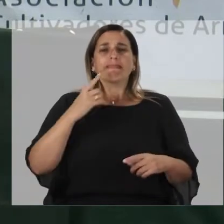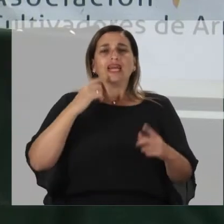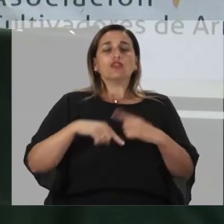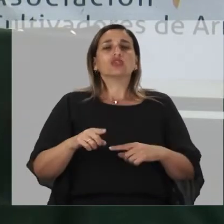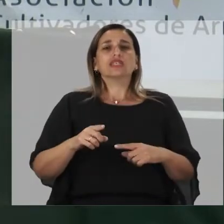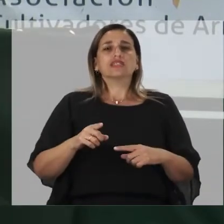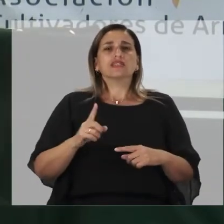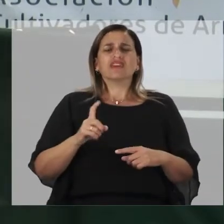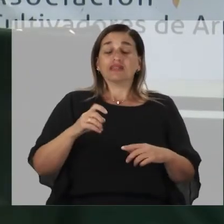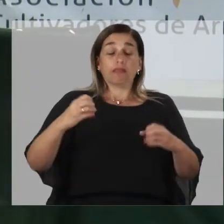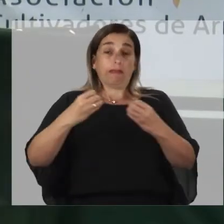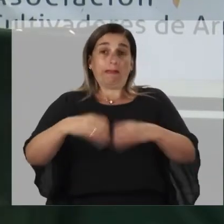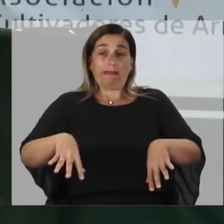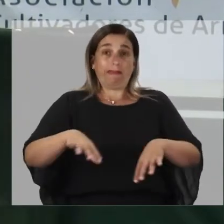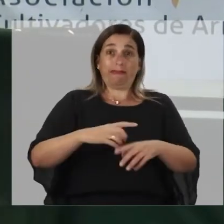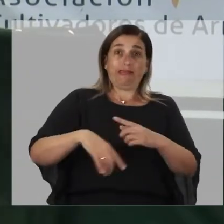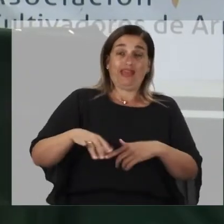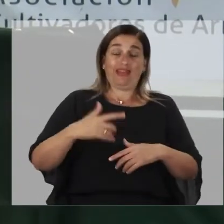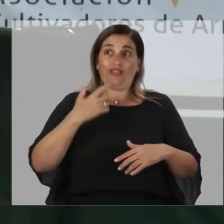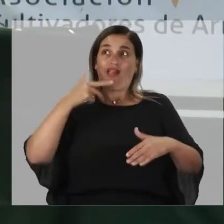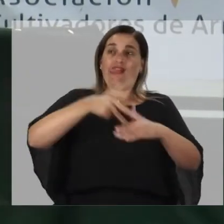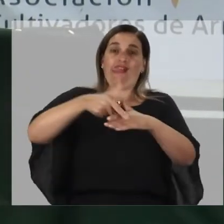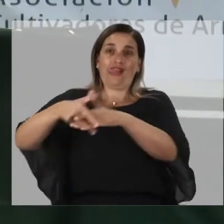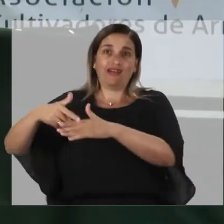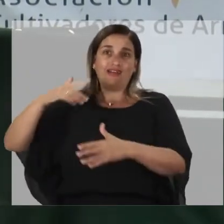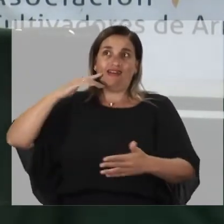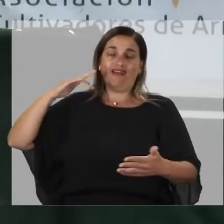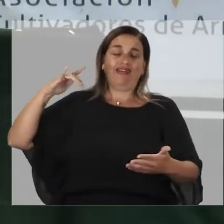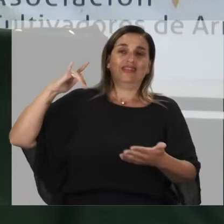Y por eso el tema de la hidrovía de La Laguna, aparte de ver si me pierdo, ¿no?